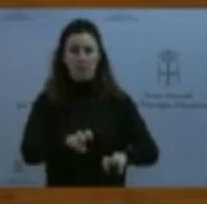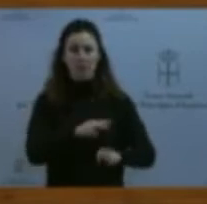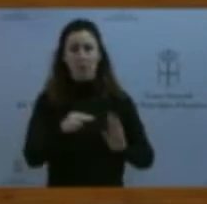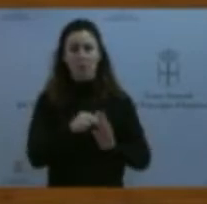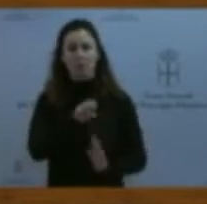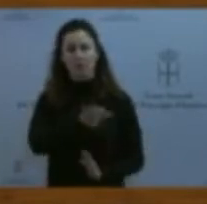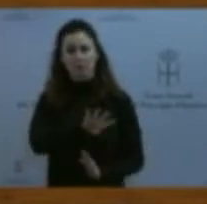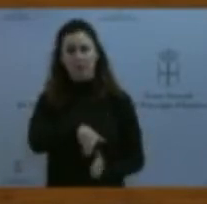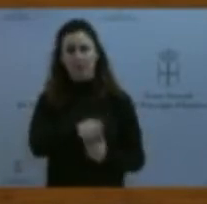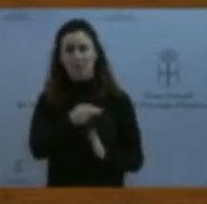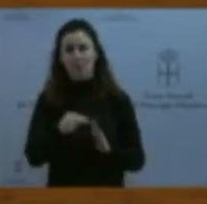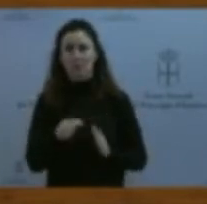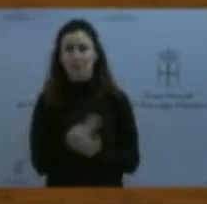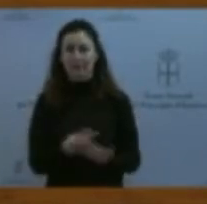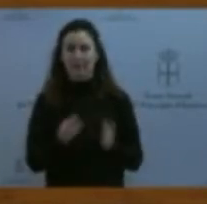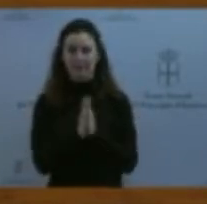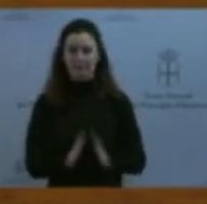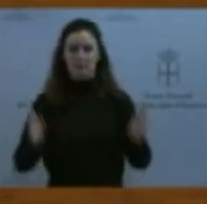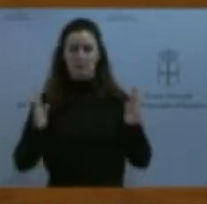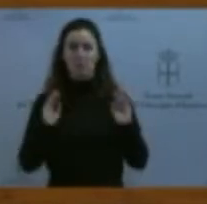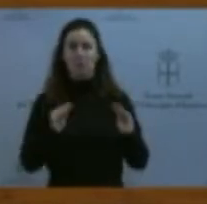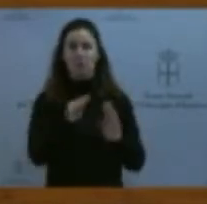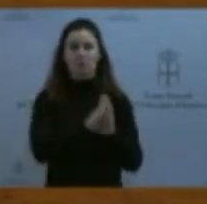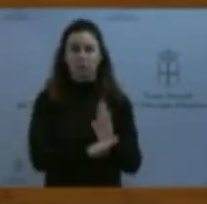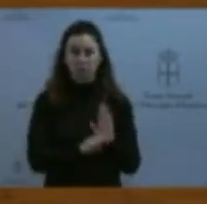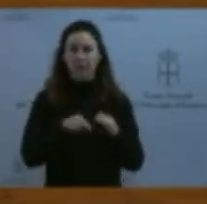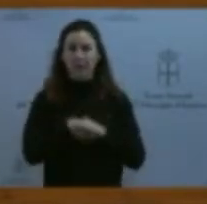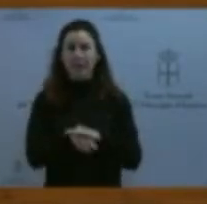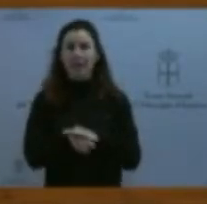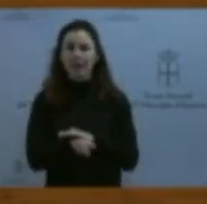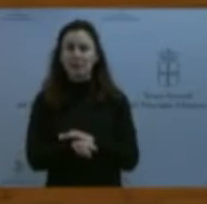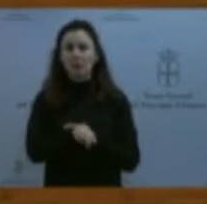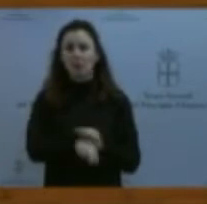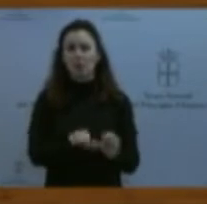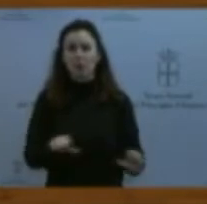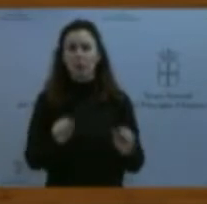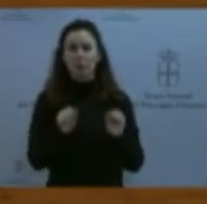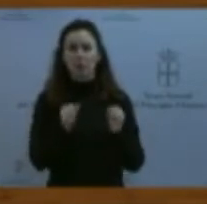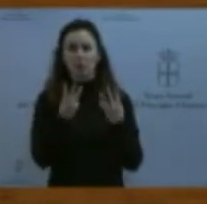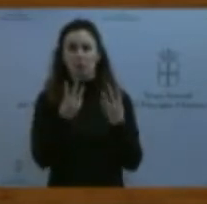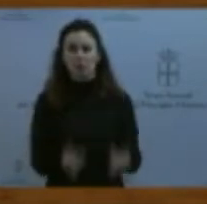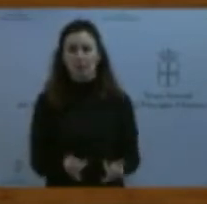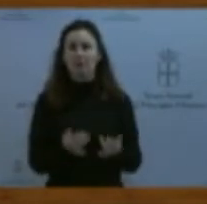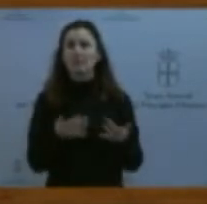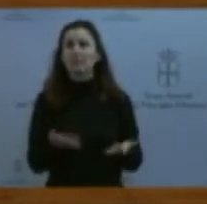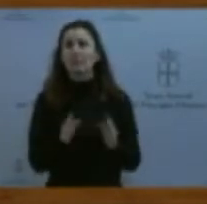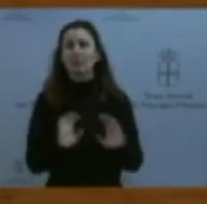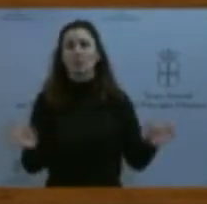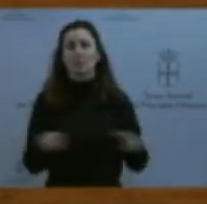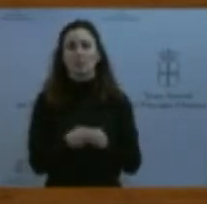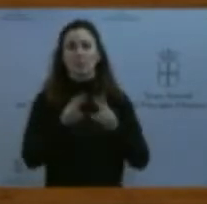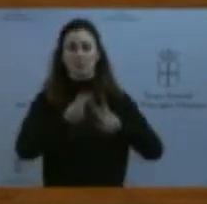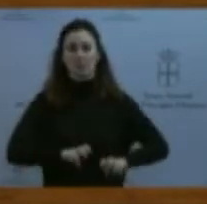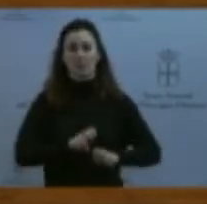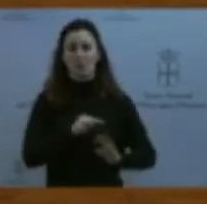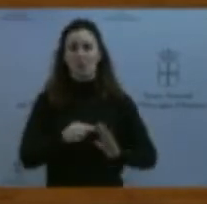convocatoria fueron tramitadas en 2 meses y 8 días. La de los grupos de investigación 2018-2020